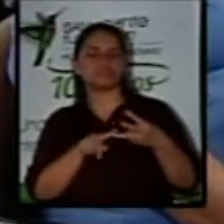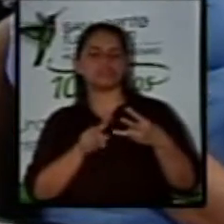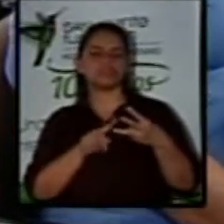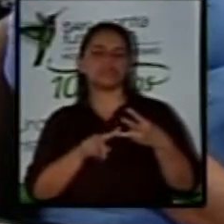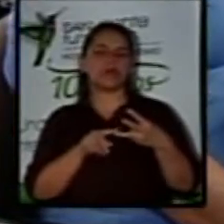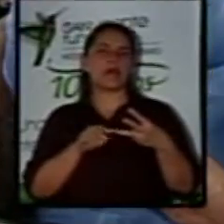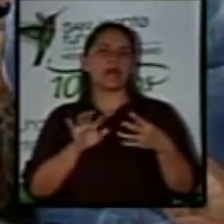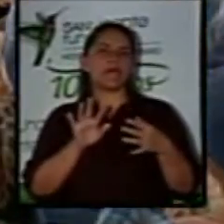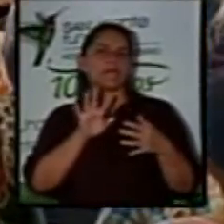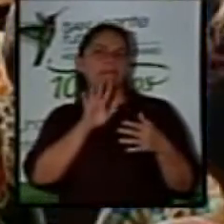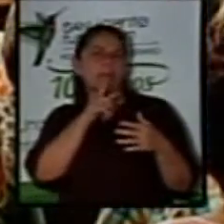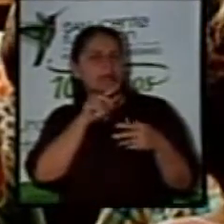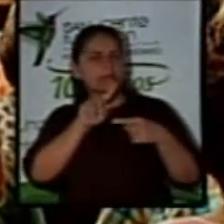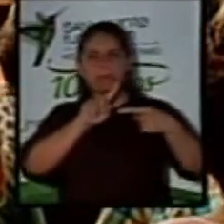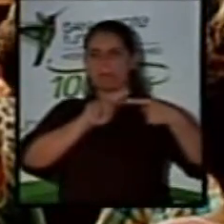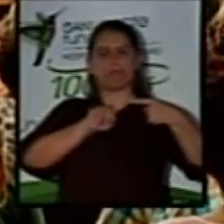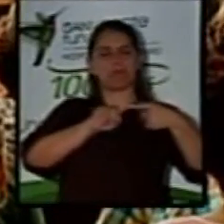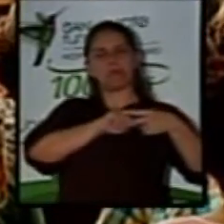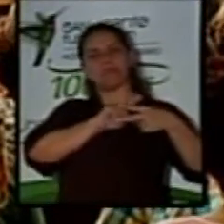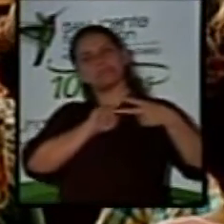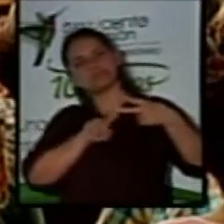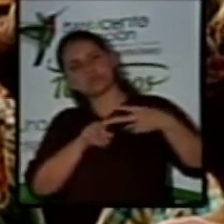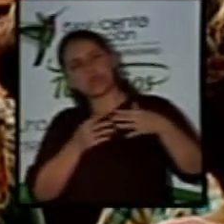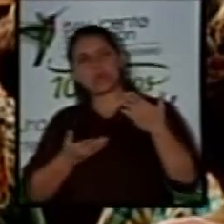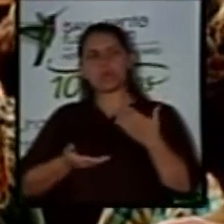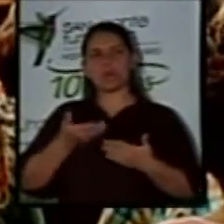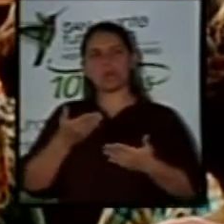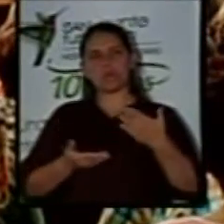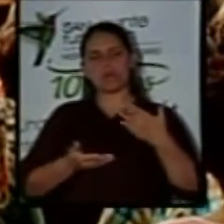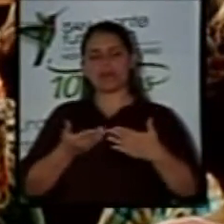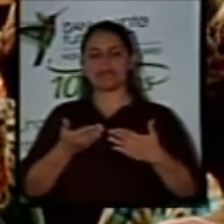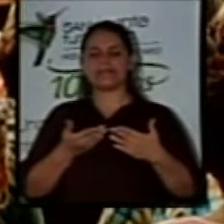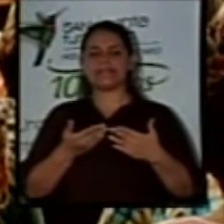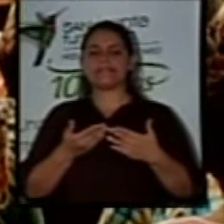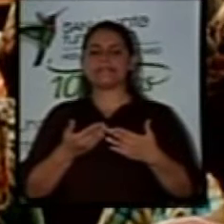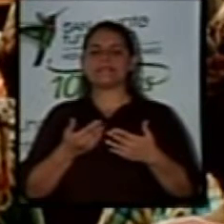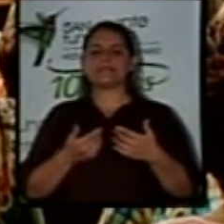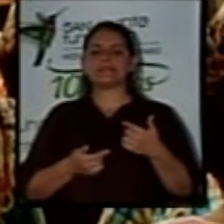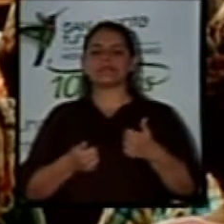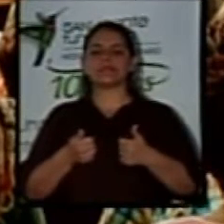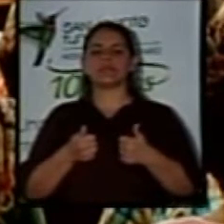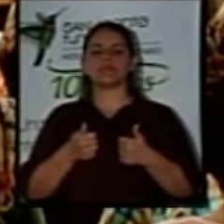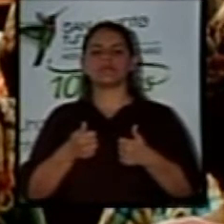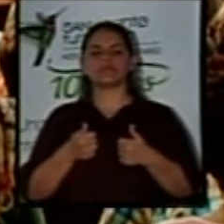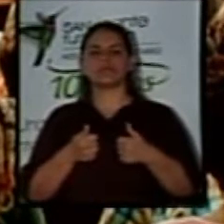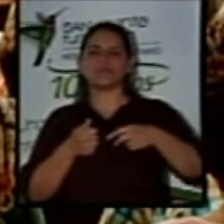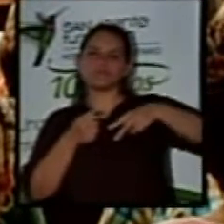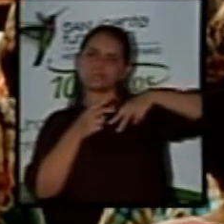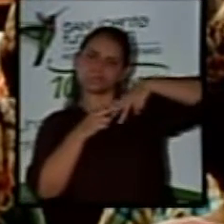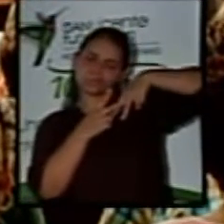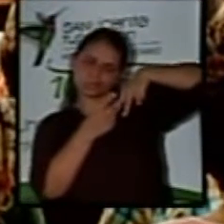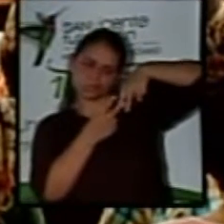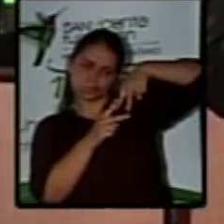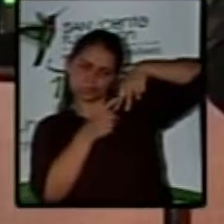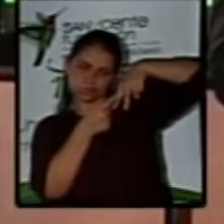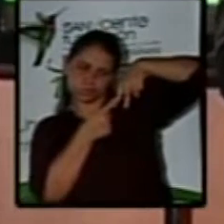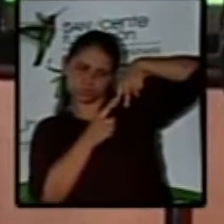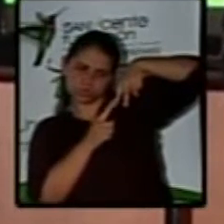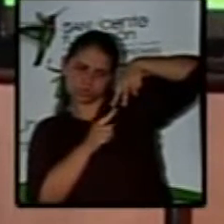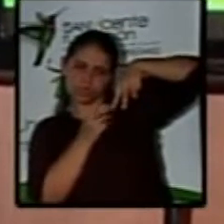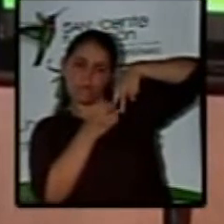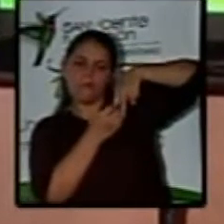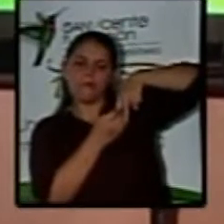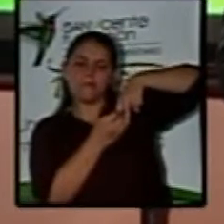de estos, quiere decir como factores adquiridos, el más frecuente y más grave son las trombosis venosas, es decir, la producción